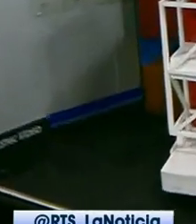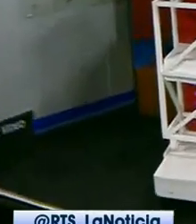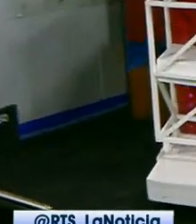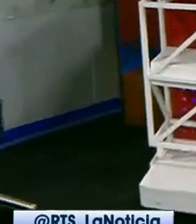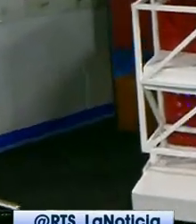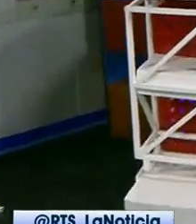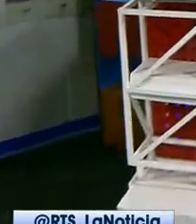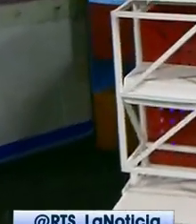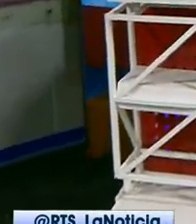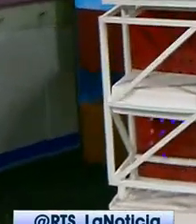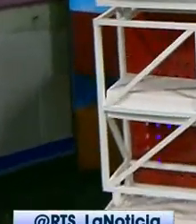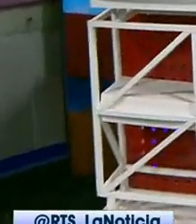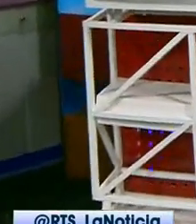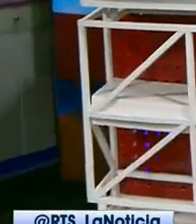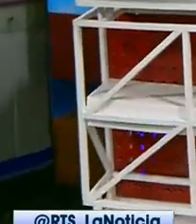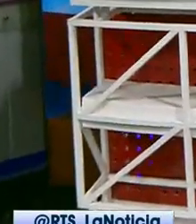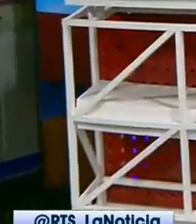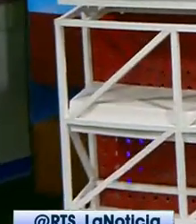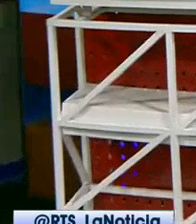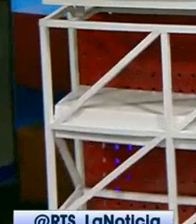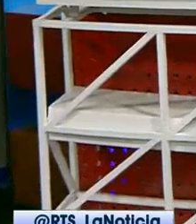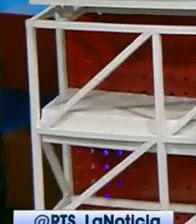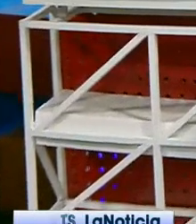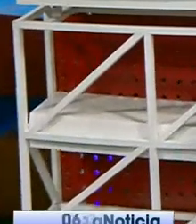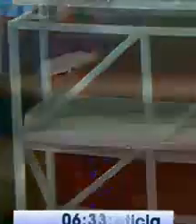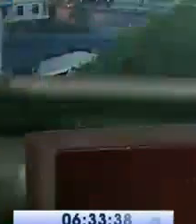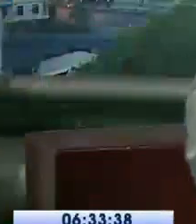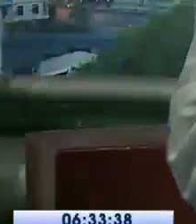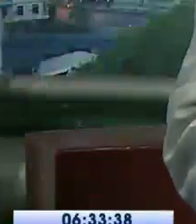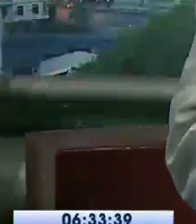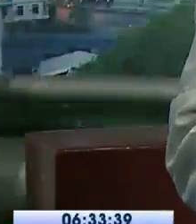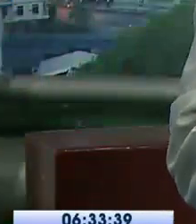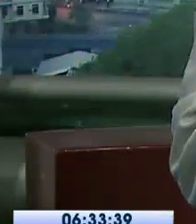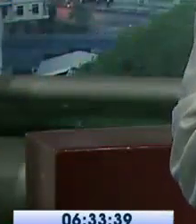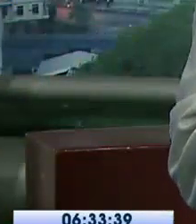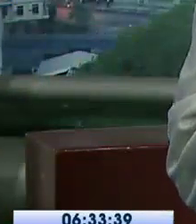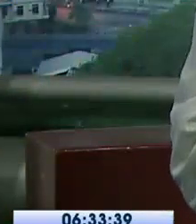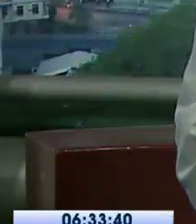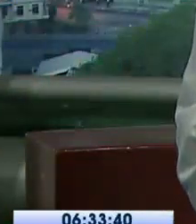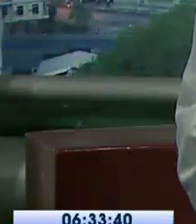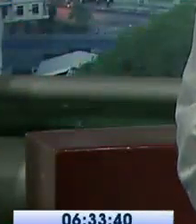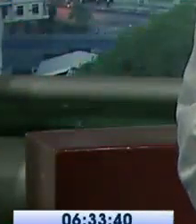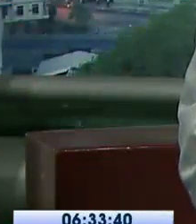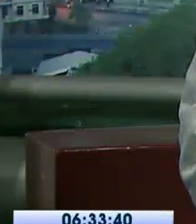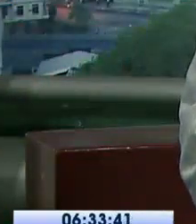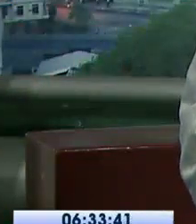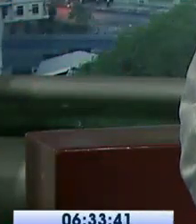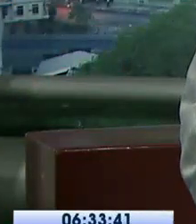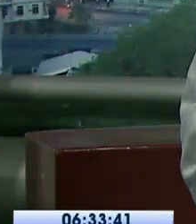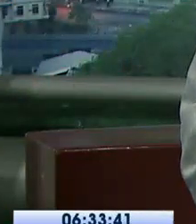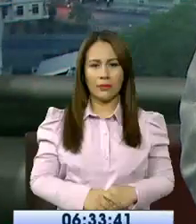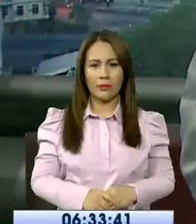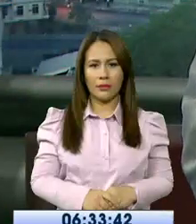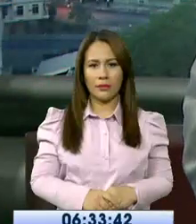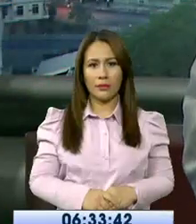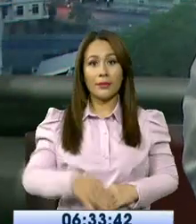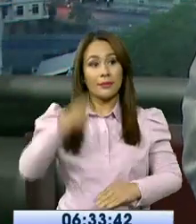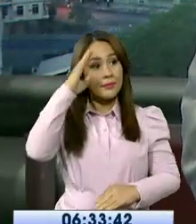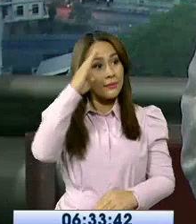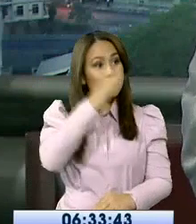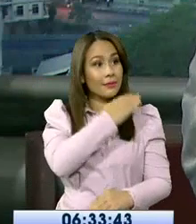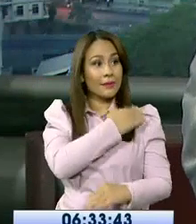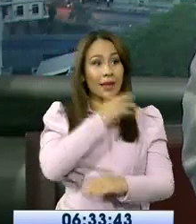Bueno, la Dirección Regional de Espacios Acuáticos de la Armada Nacional anunció que durante los 3 días de feriado,